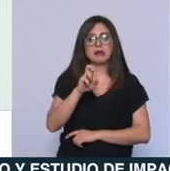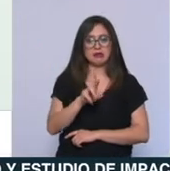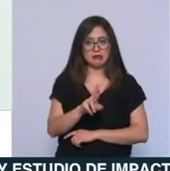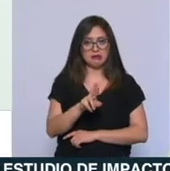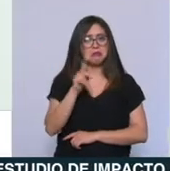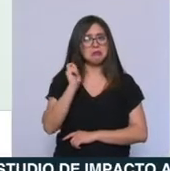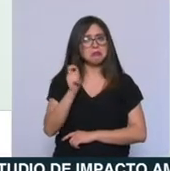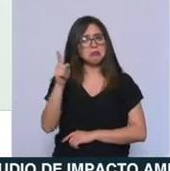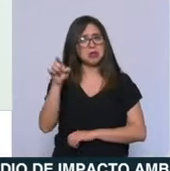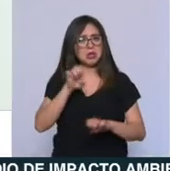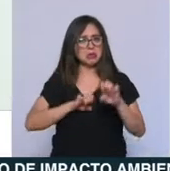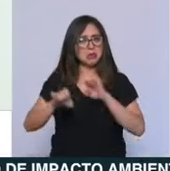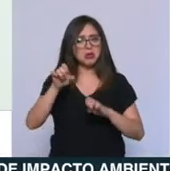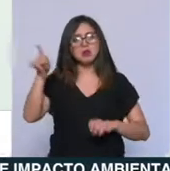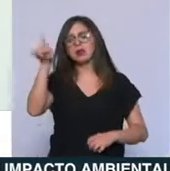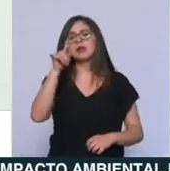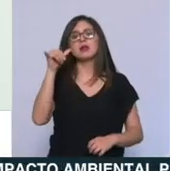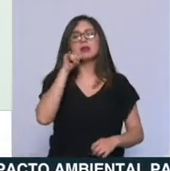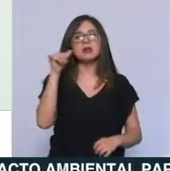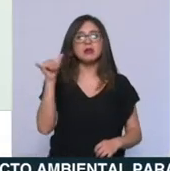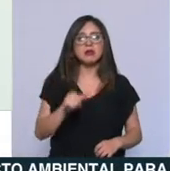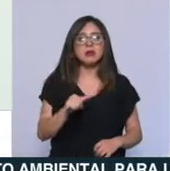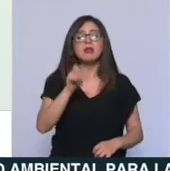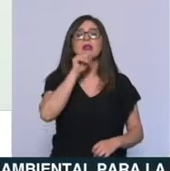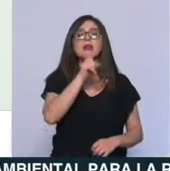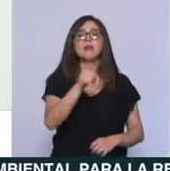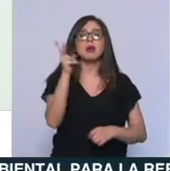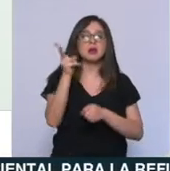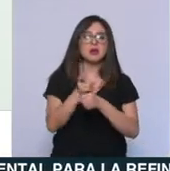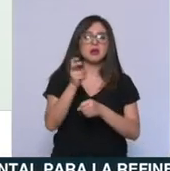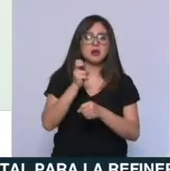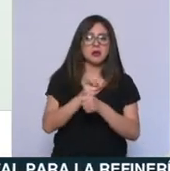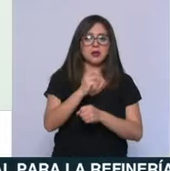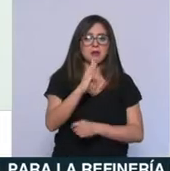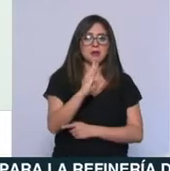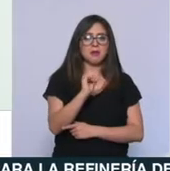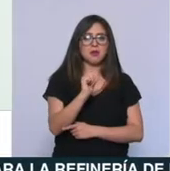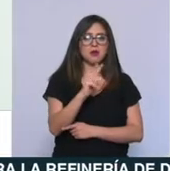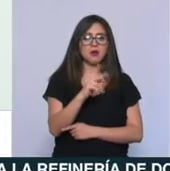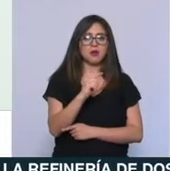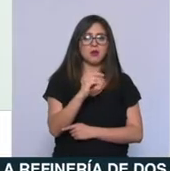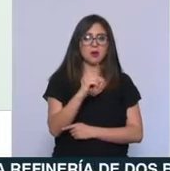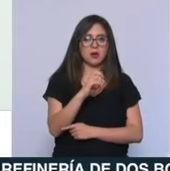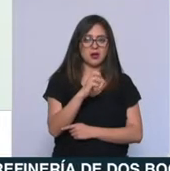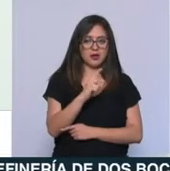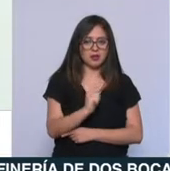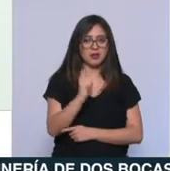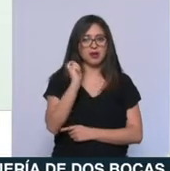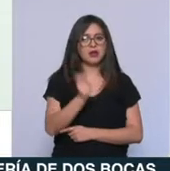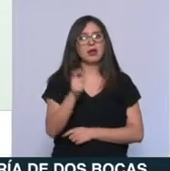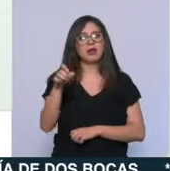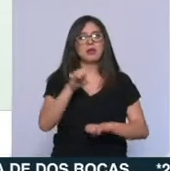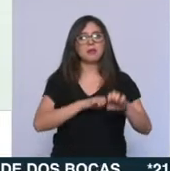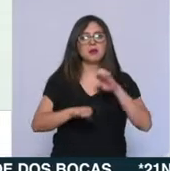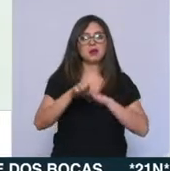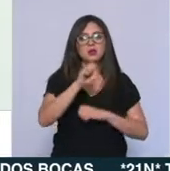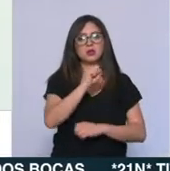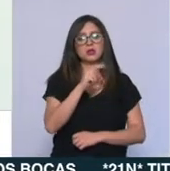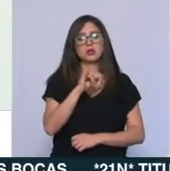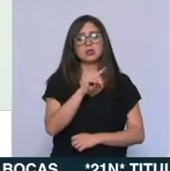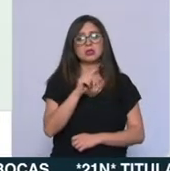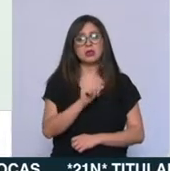empresa italiana. Se invita Bartolet, es una empresa suiza que también participó, pero